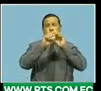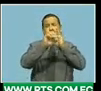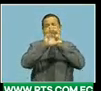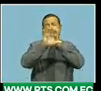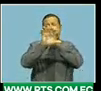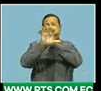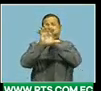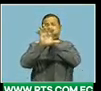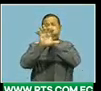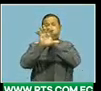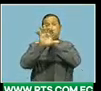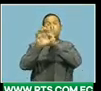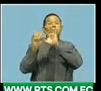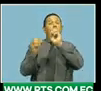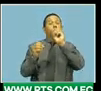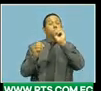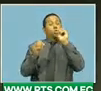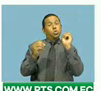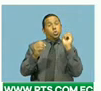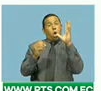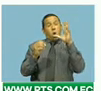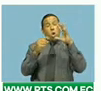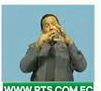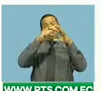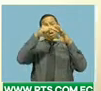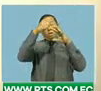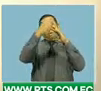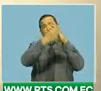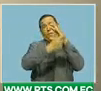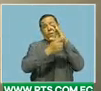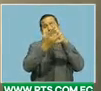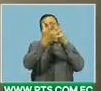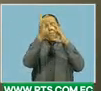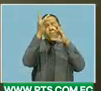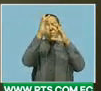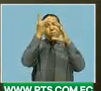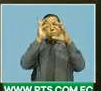se ve claramente, una oportunidad que los científicos aprovechan para